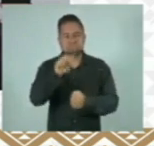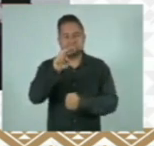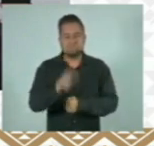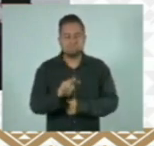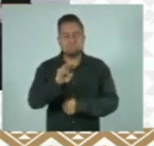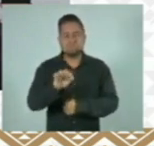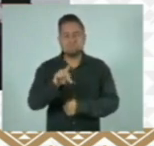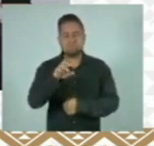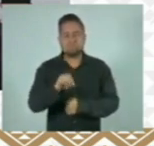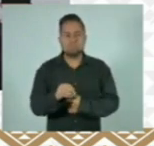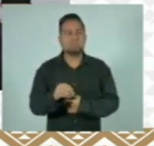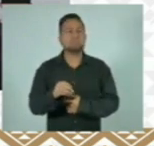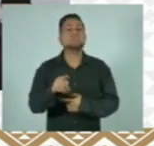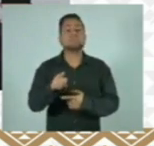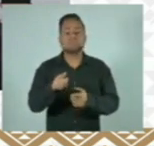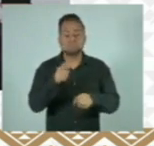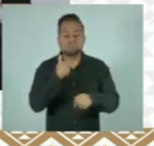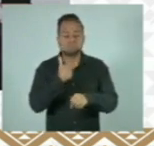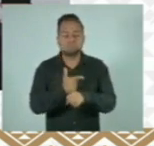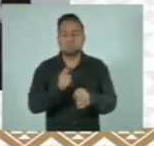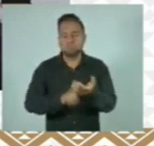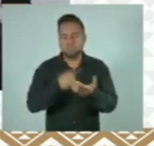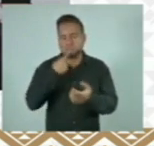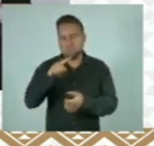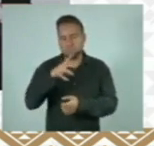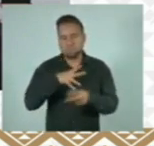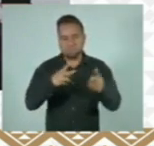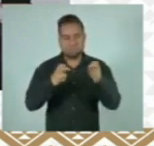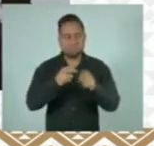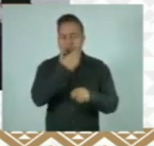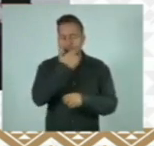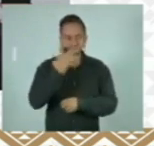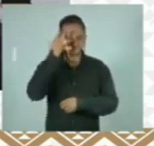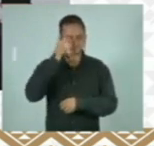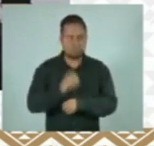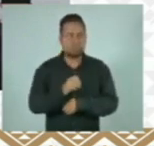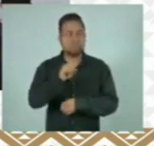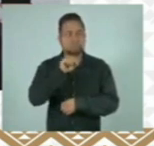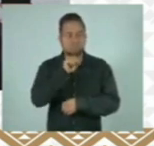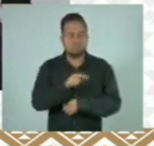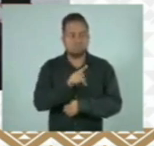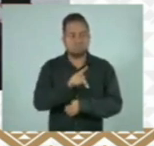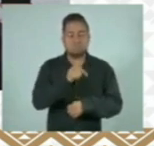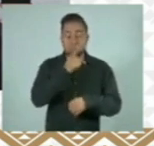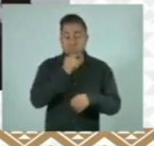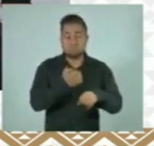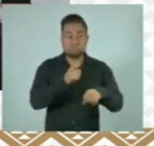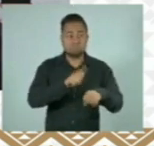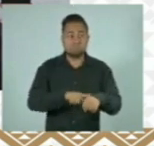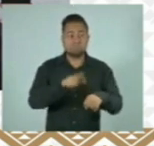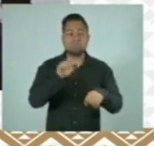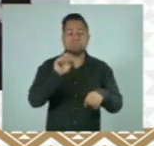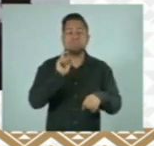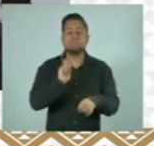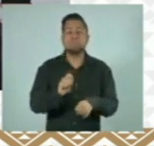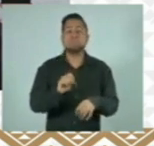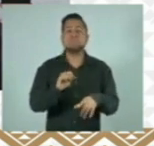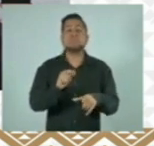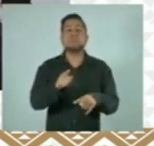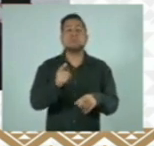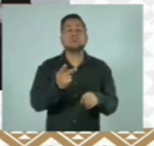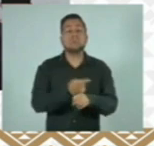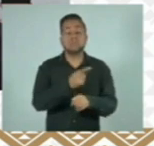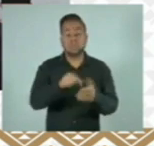Vento, al consultar su dato, arrojó que contaba con reporte de robo. En Huajuapan de León, de la misma manera, la Policía Estatal localizó abandonada en la Agencia Municipal de Santa